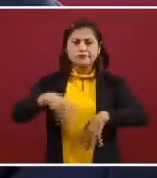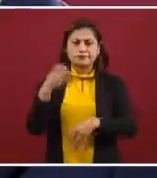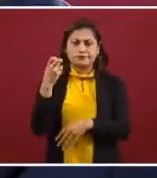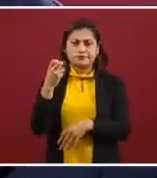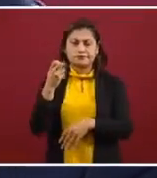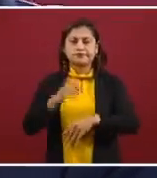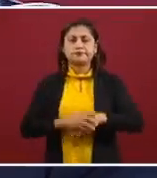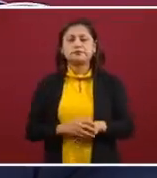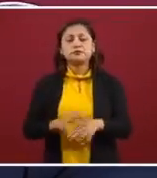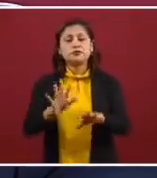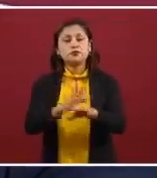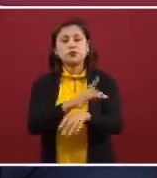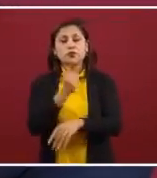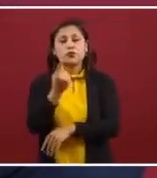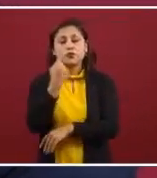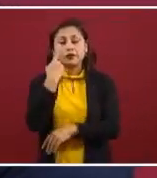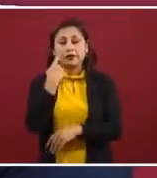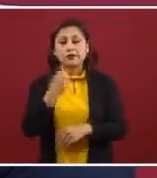es